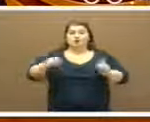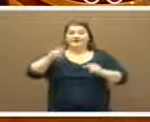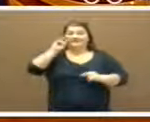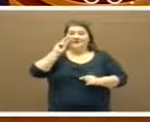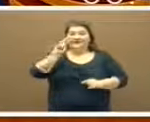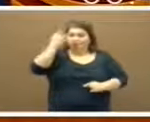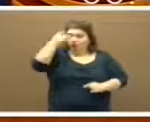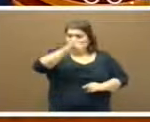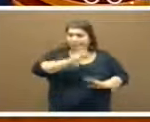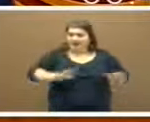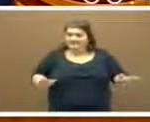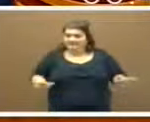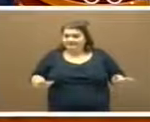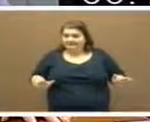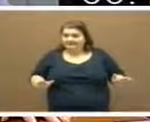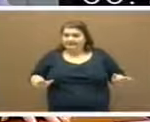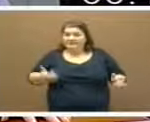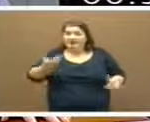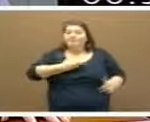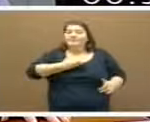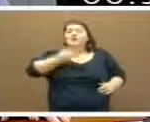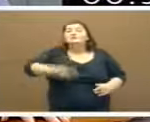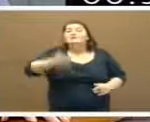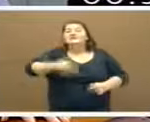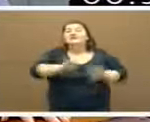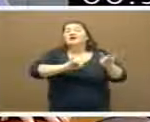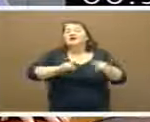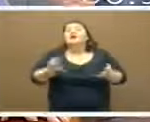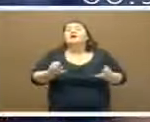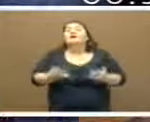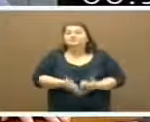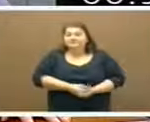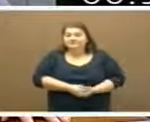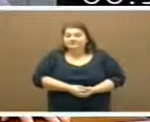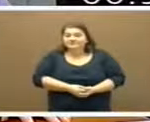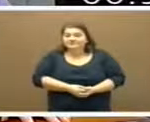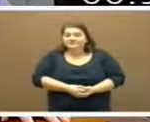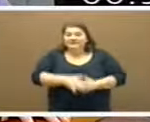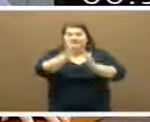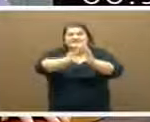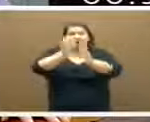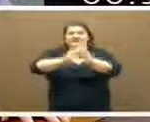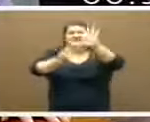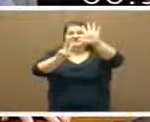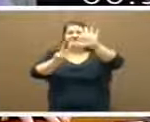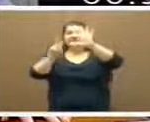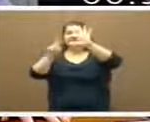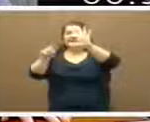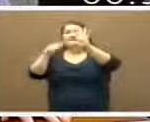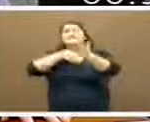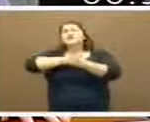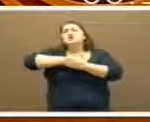toros y lo importante que son los ayuntamientos en esta región. Y con los recortes,